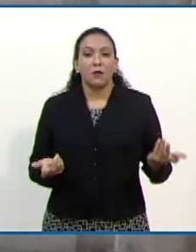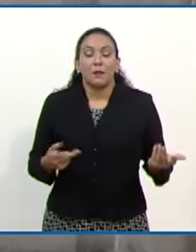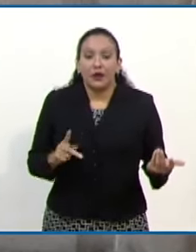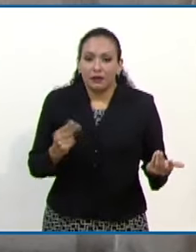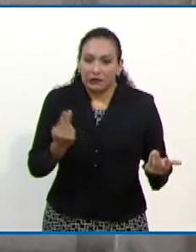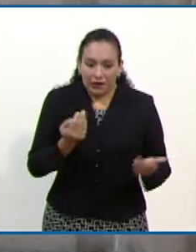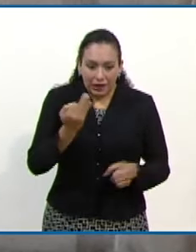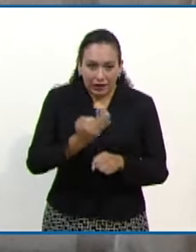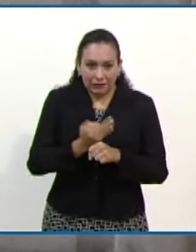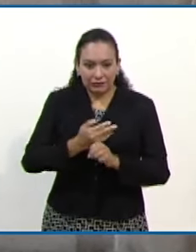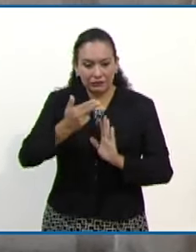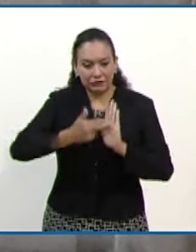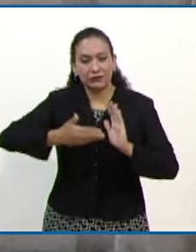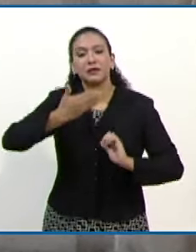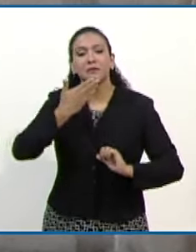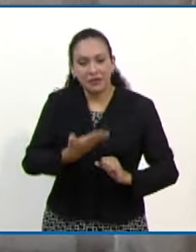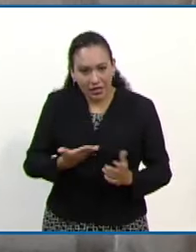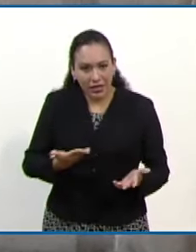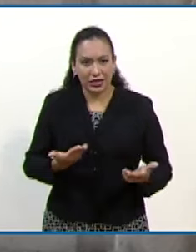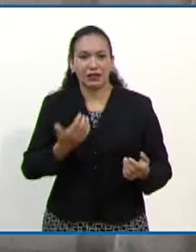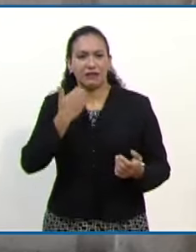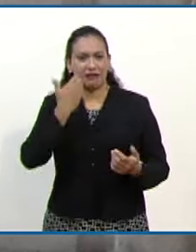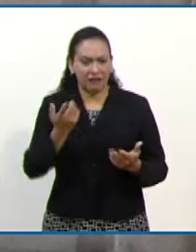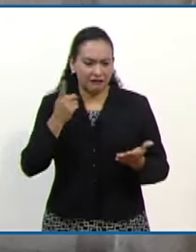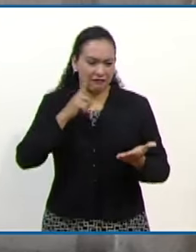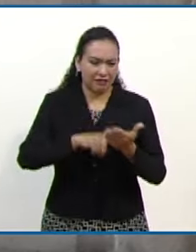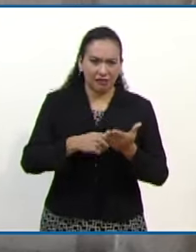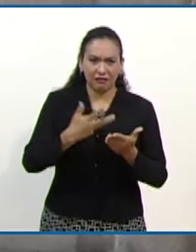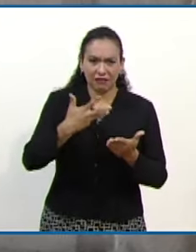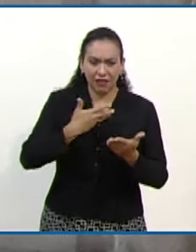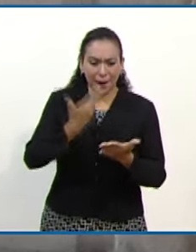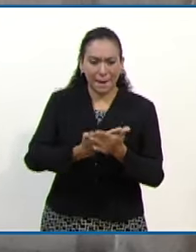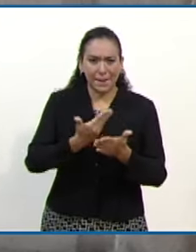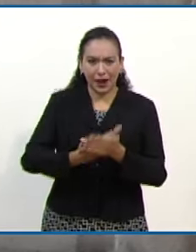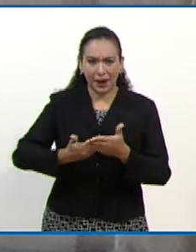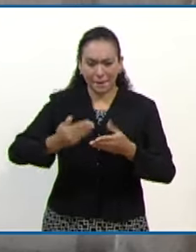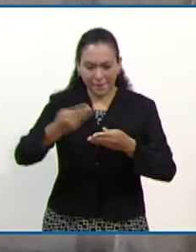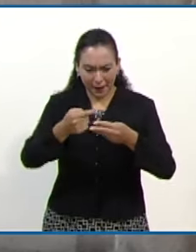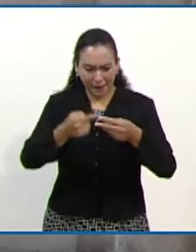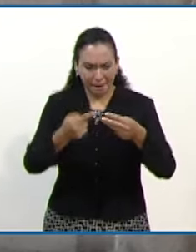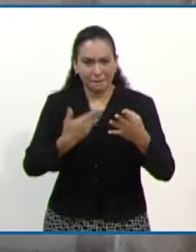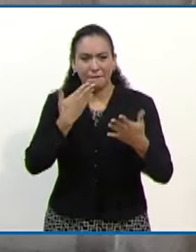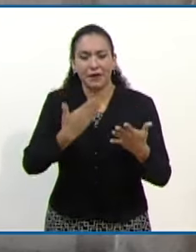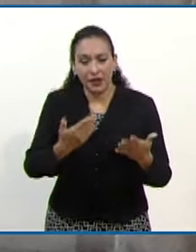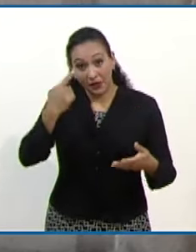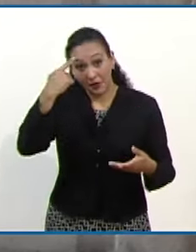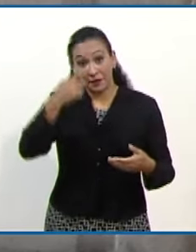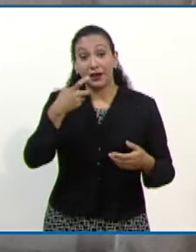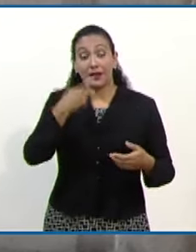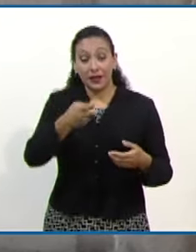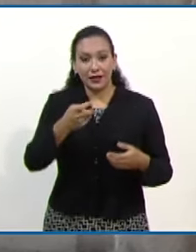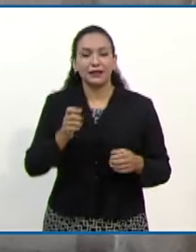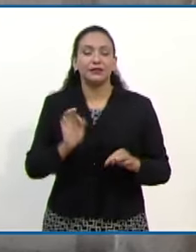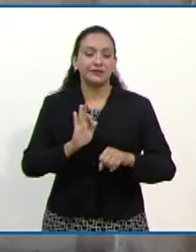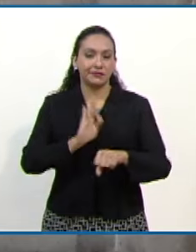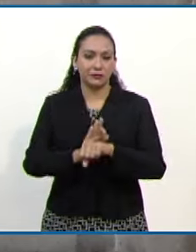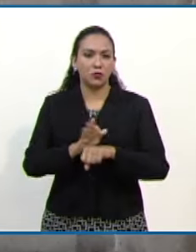cuenta con un diagnóstico serio y pormenorizado sobre el significado y la